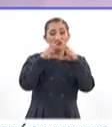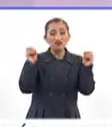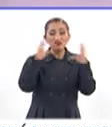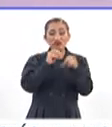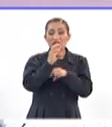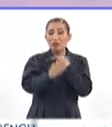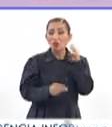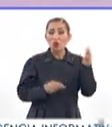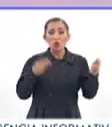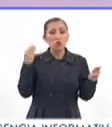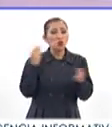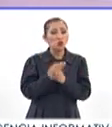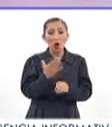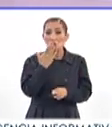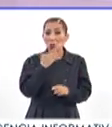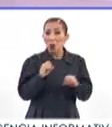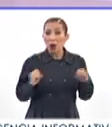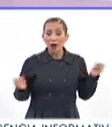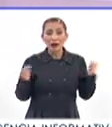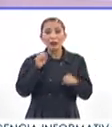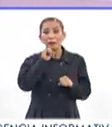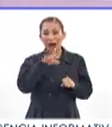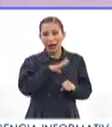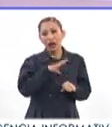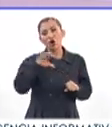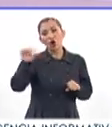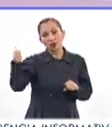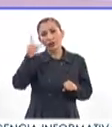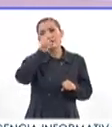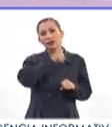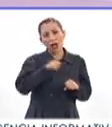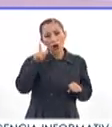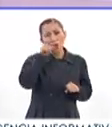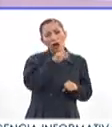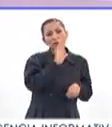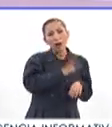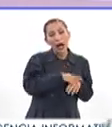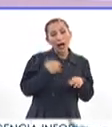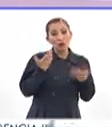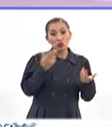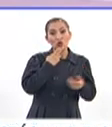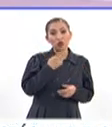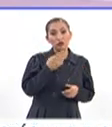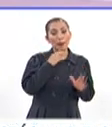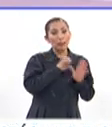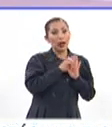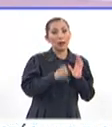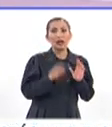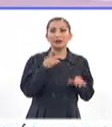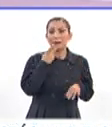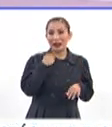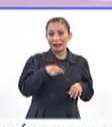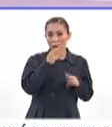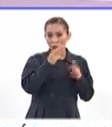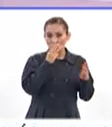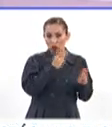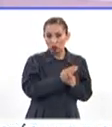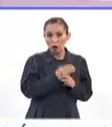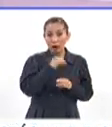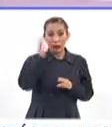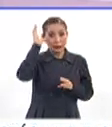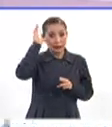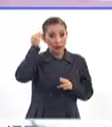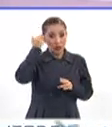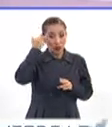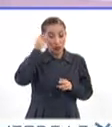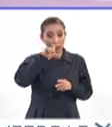el mundo. Y por supuesto también existen unas que son las más vigentes, como por ejemplo la más hablada en el mundo es el chino,